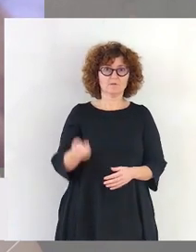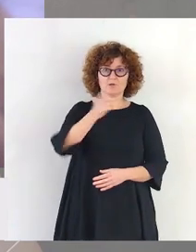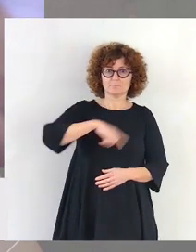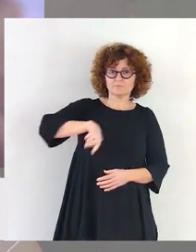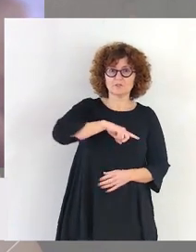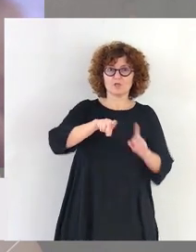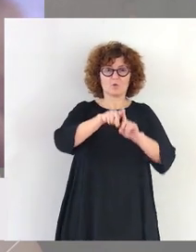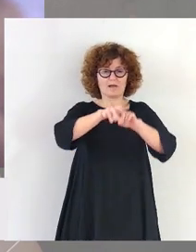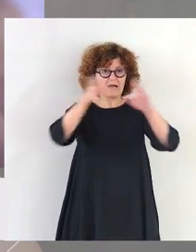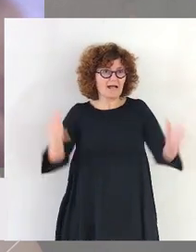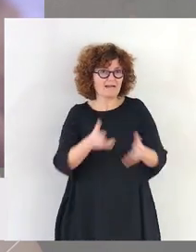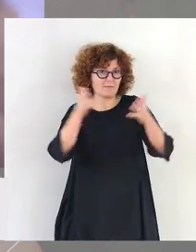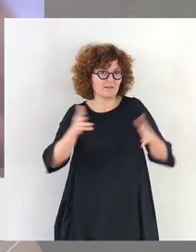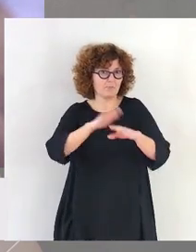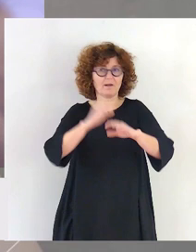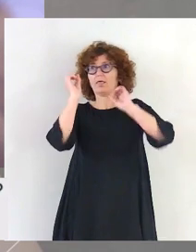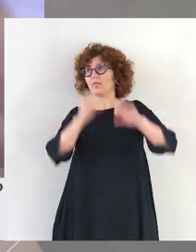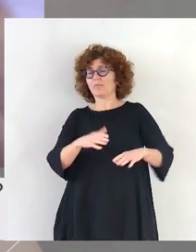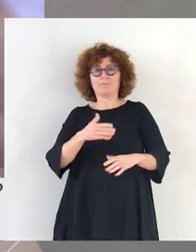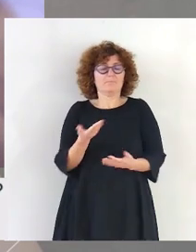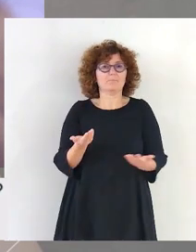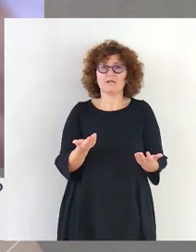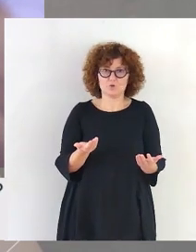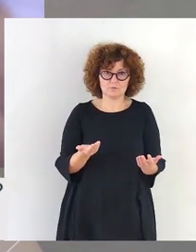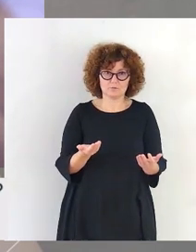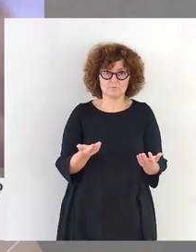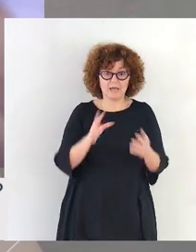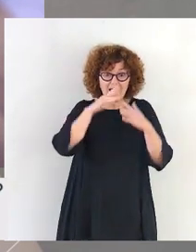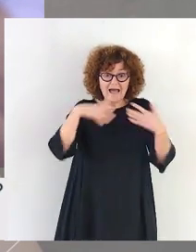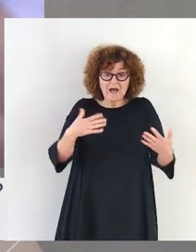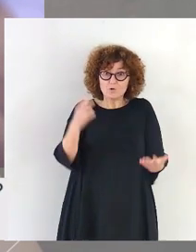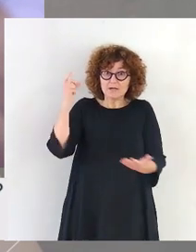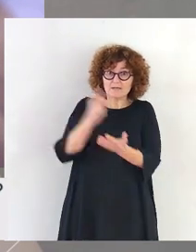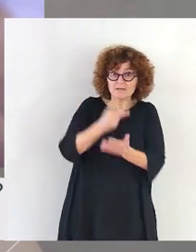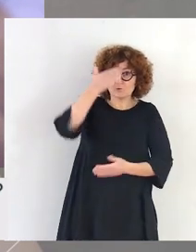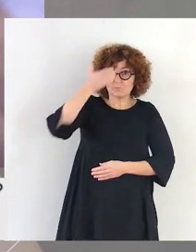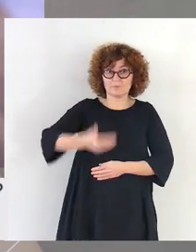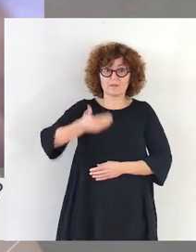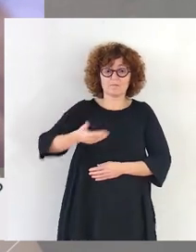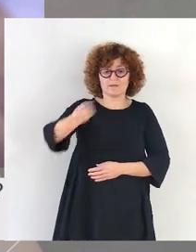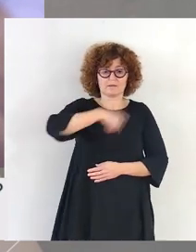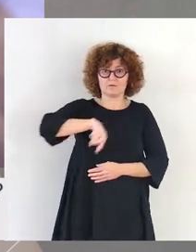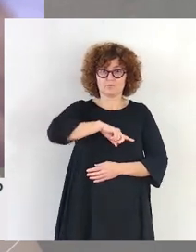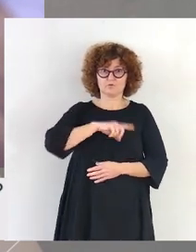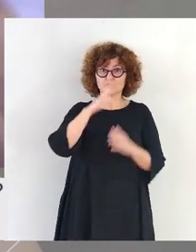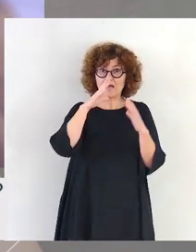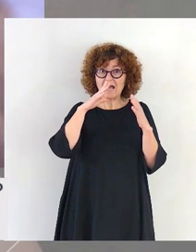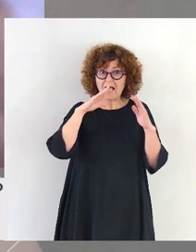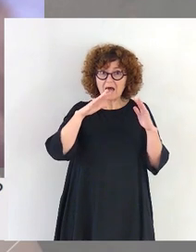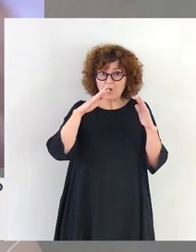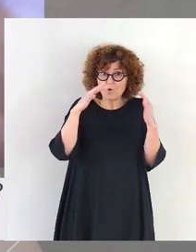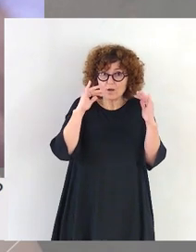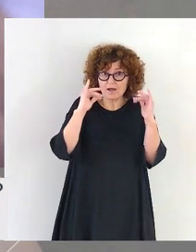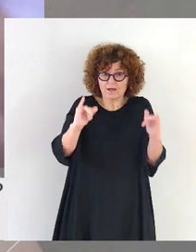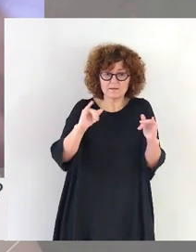esco a mi sardina y a lo mejor tenéis razón pero yo creo que el actual reto el principal reto que tenemos en estos momentos para ese cambio